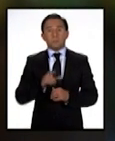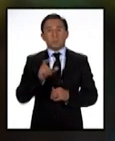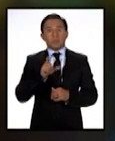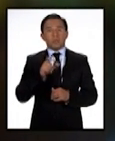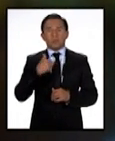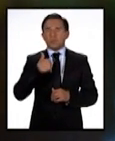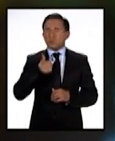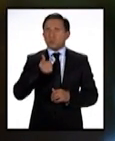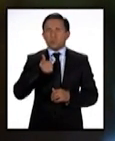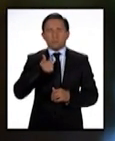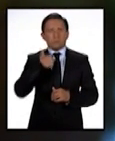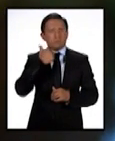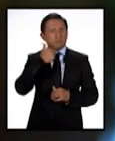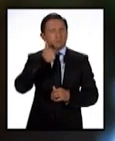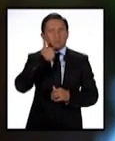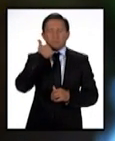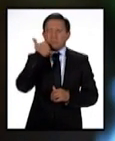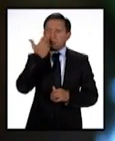quiero morir.